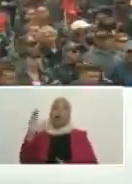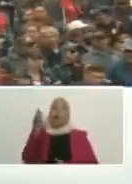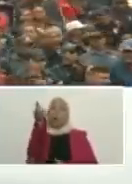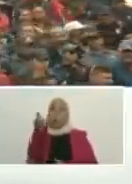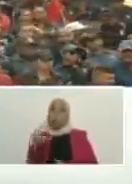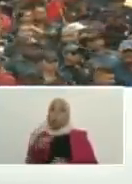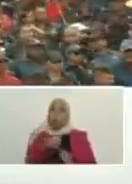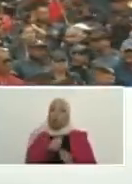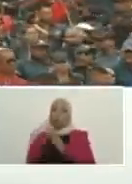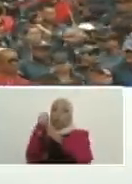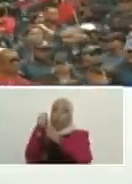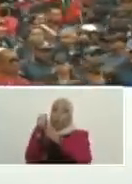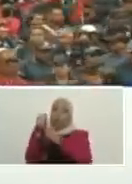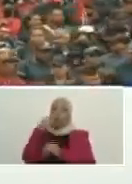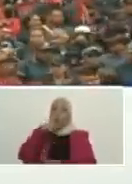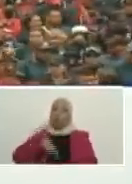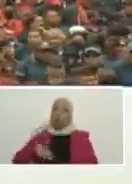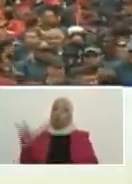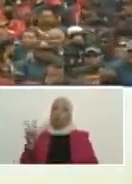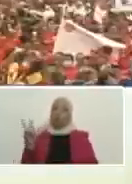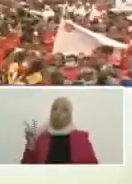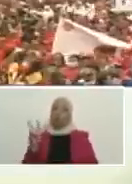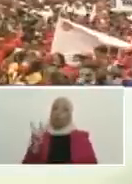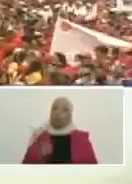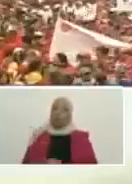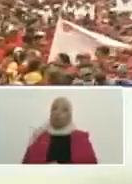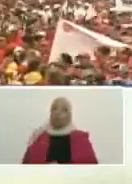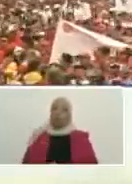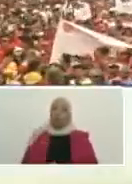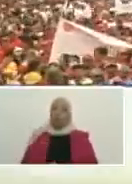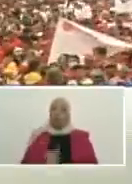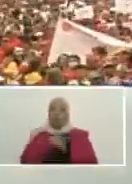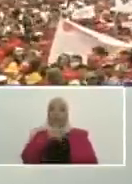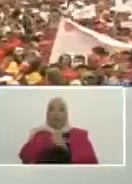Y hubo unos primeros destellos de nacionalismo